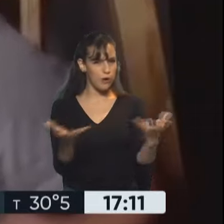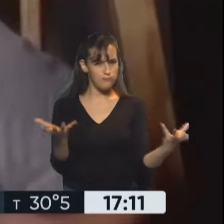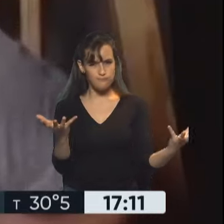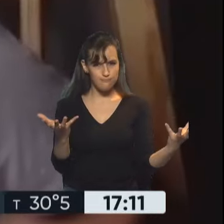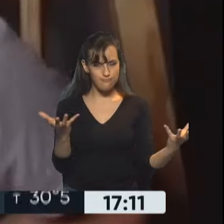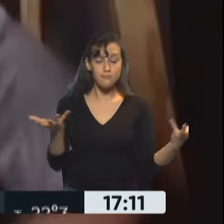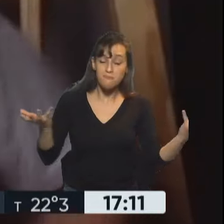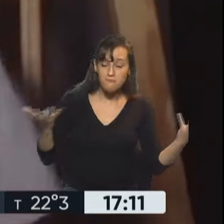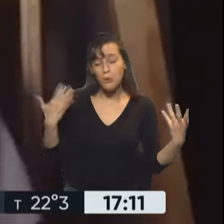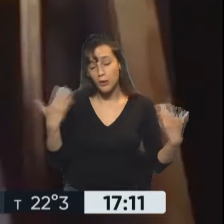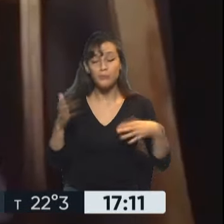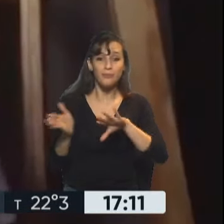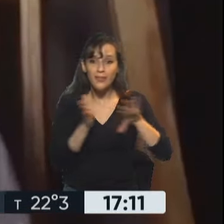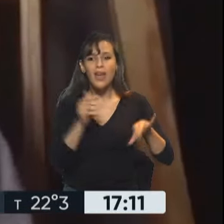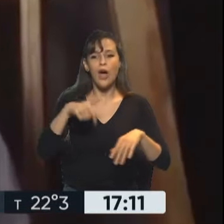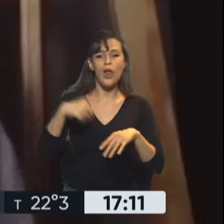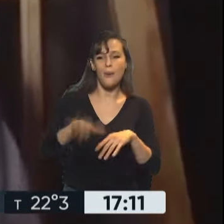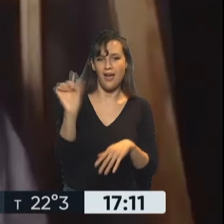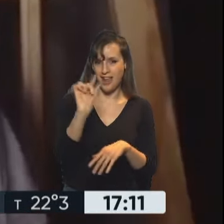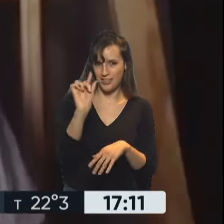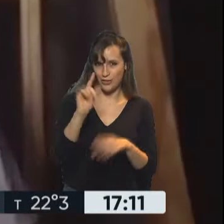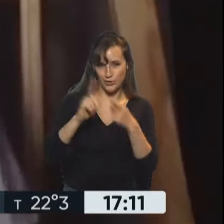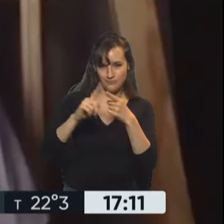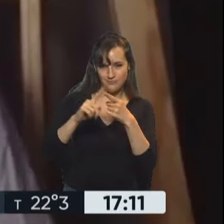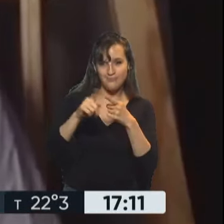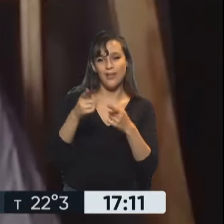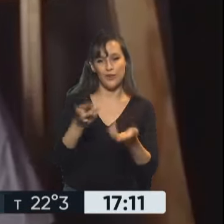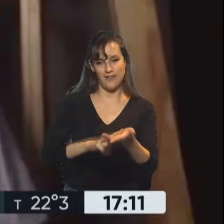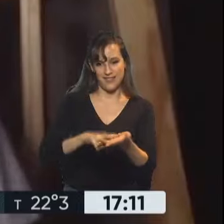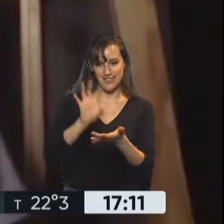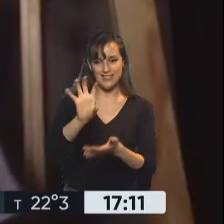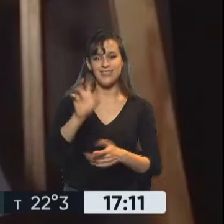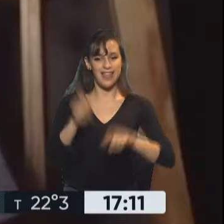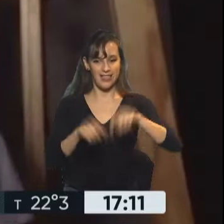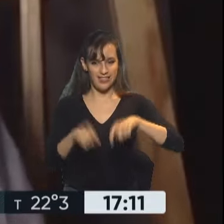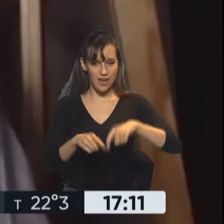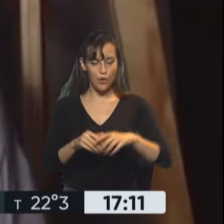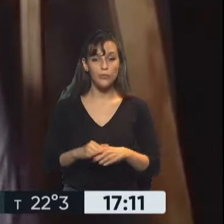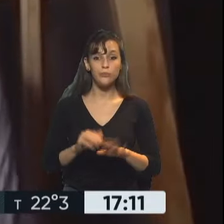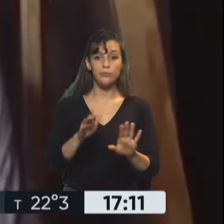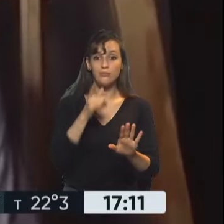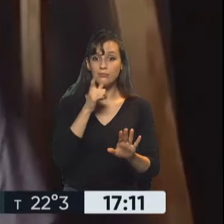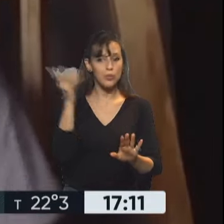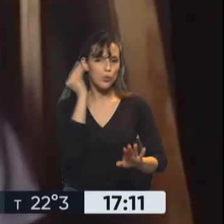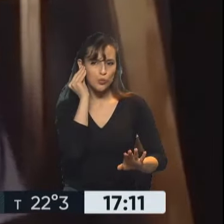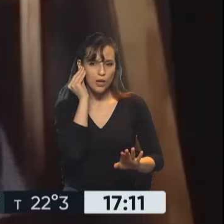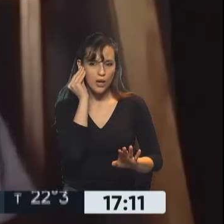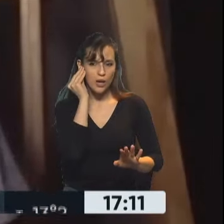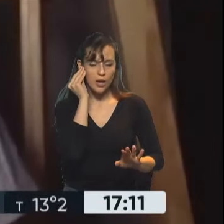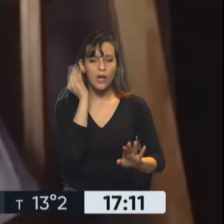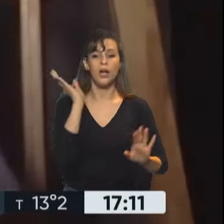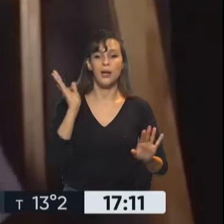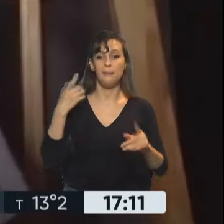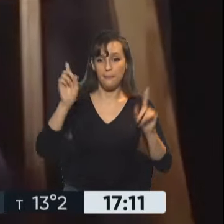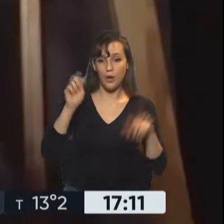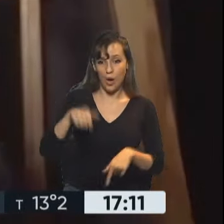eso a Goico, porque ahora vamos a conectar en un ratito con él nuevamente desde Santiago del Estero. No sé si ya me está escuchando, pero bueno, ahora